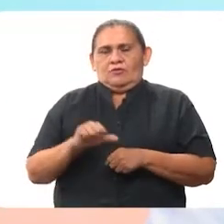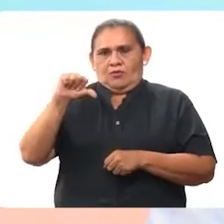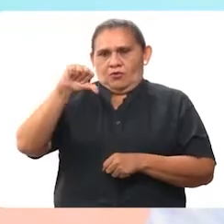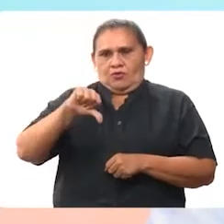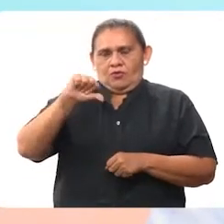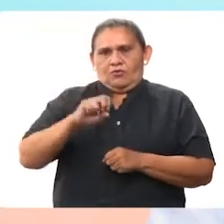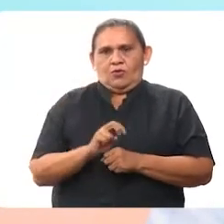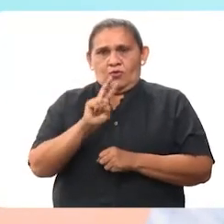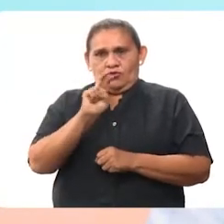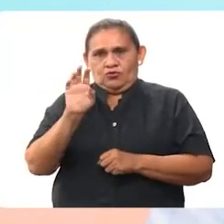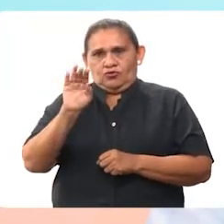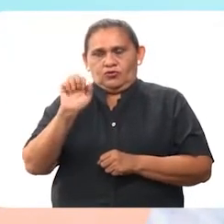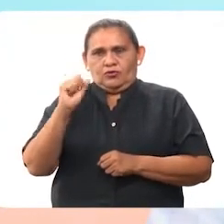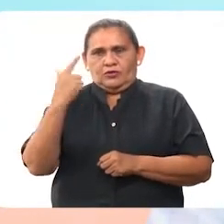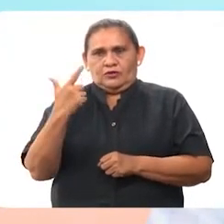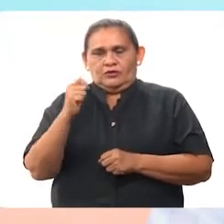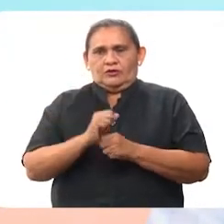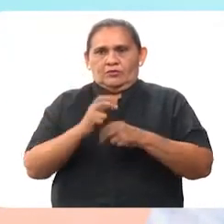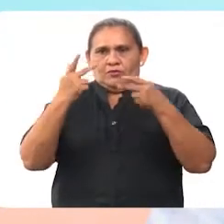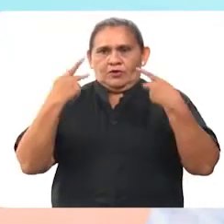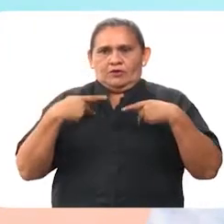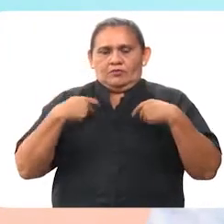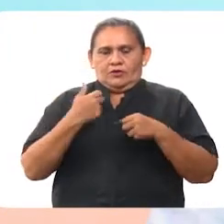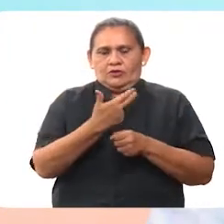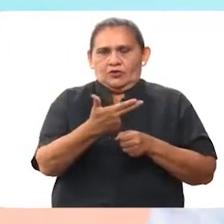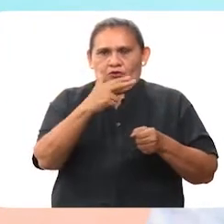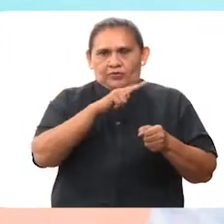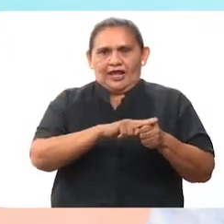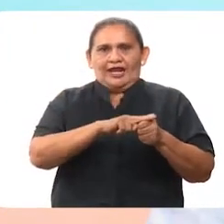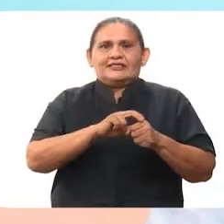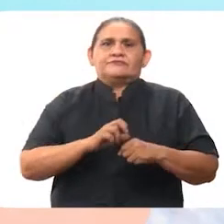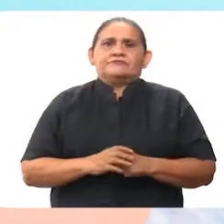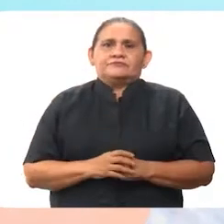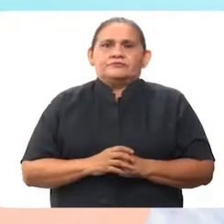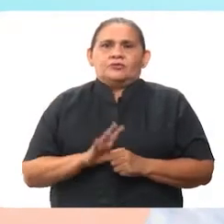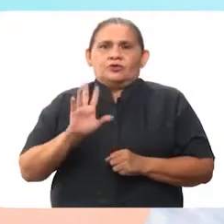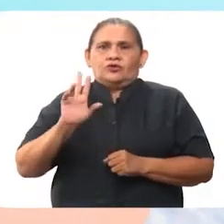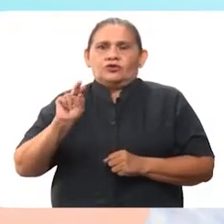día de hoy tenemos 257 pacientes en hospitales públicos.